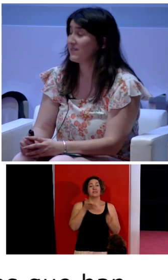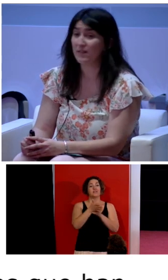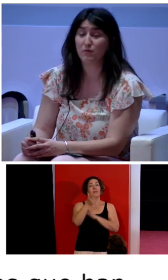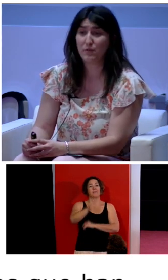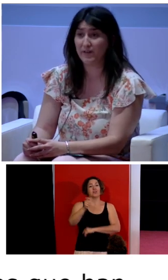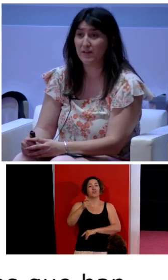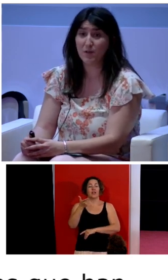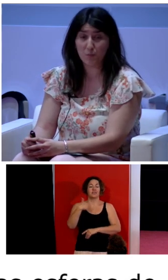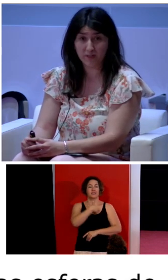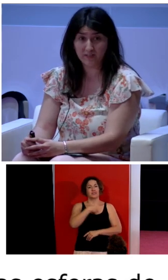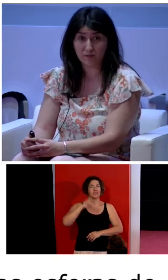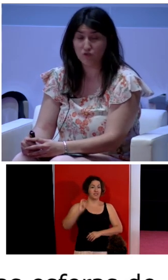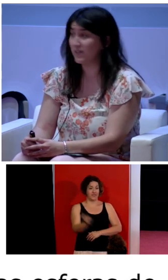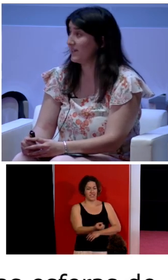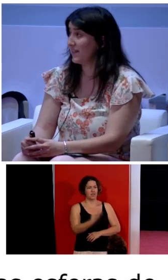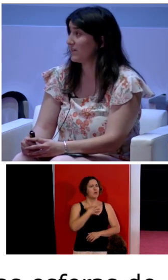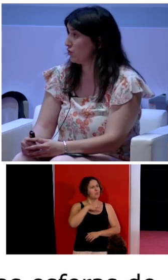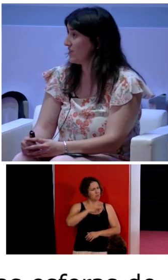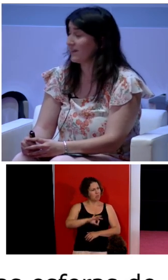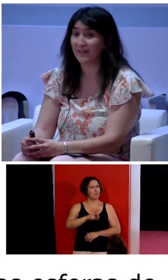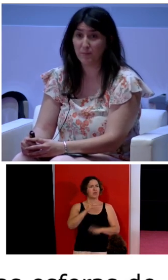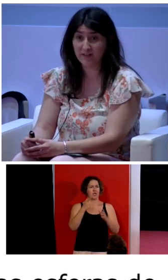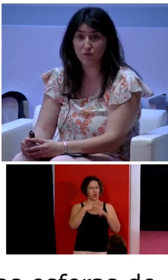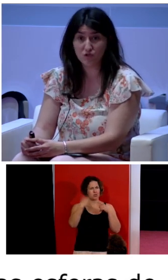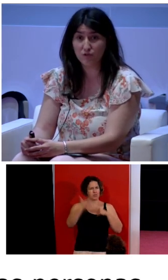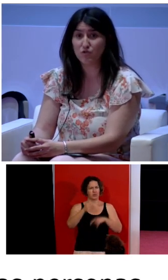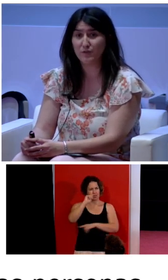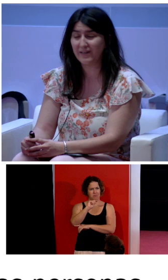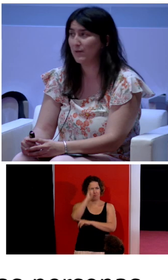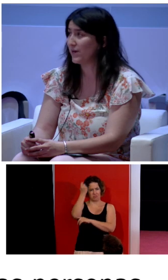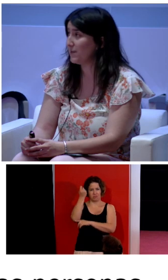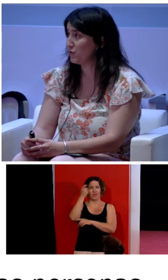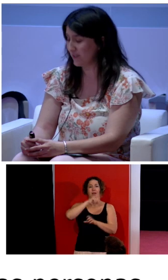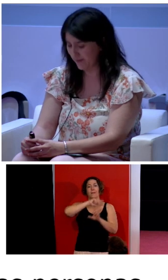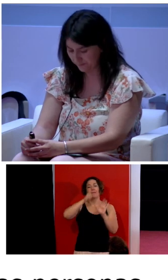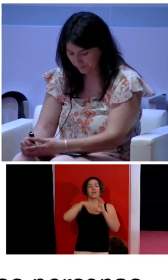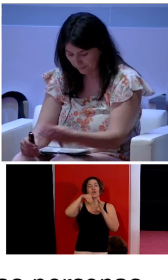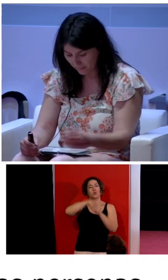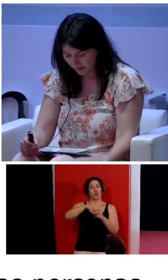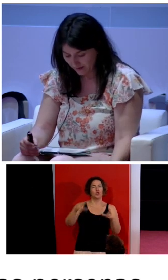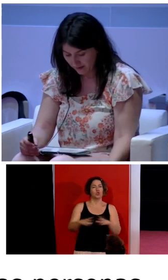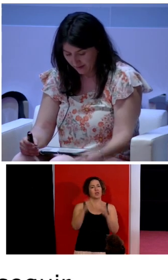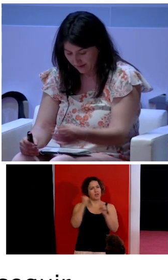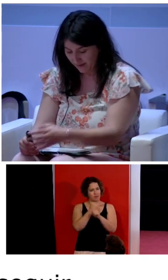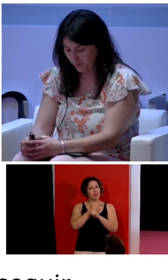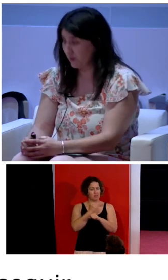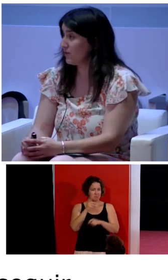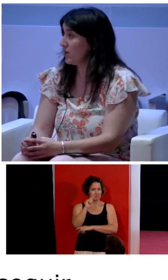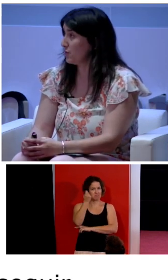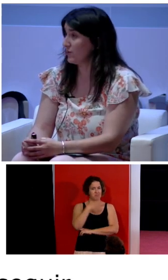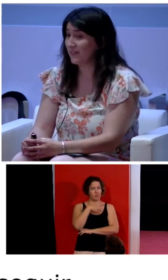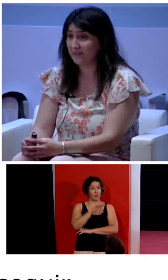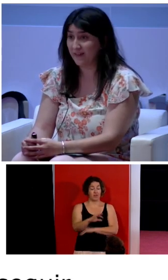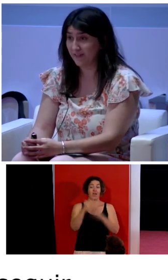con diversidad funcional pueden conseguir grandes cosas, que la plena inclusión social y laboral es posible. Gracias por darnos